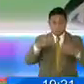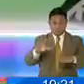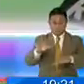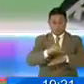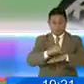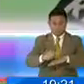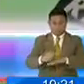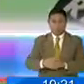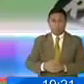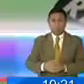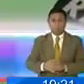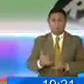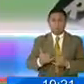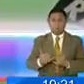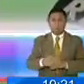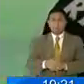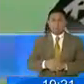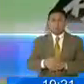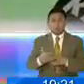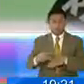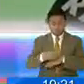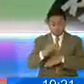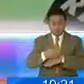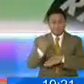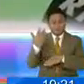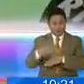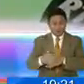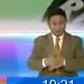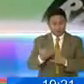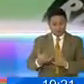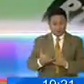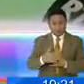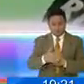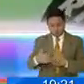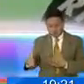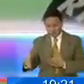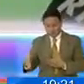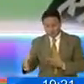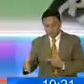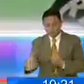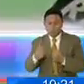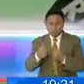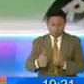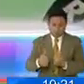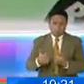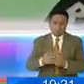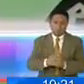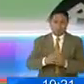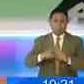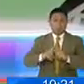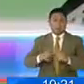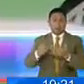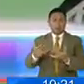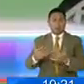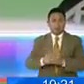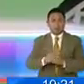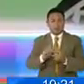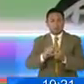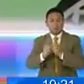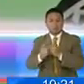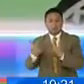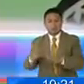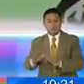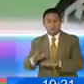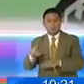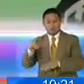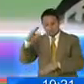en estos momentos se encuentra en el postquirúrgico, en estos momentos ventilado. Está estable en los parámetros vitales, pero sí en espera de pasar al área de UCI,